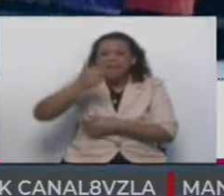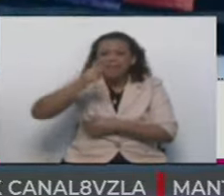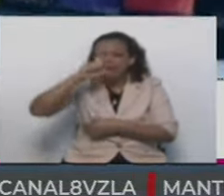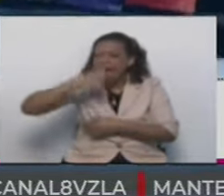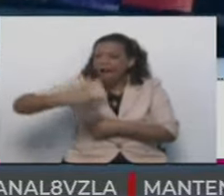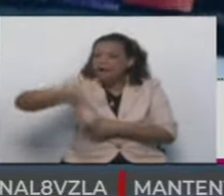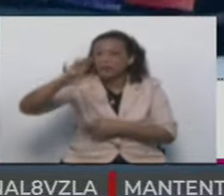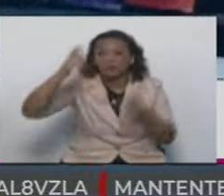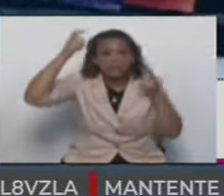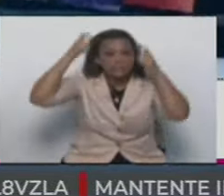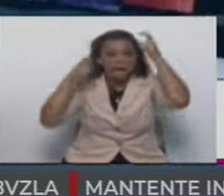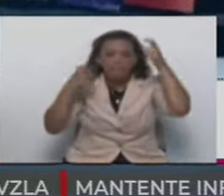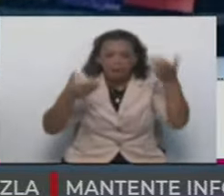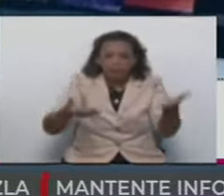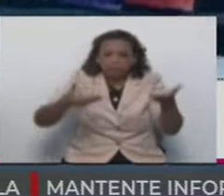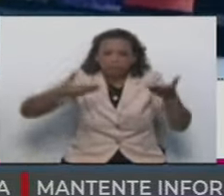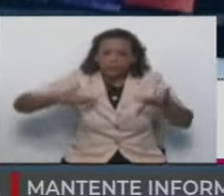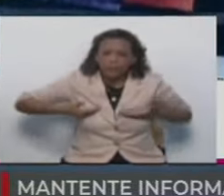Chávez nos dejó